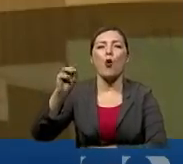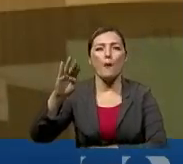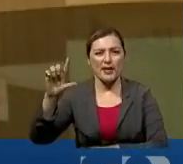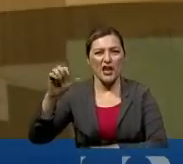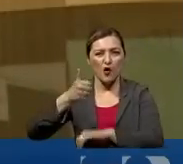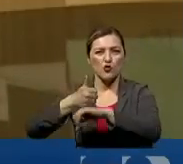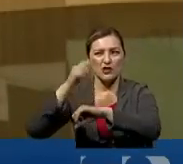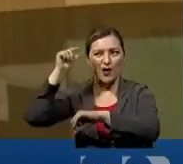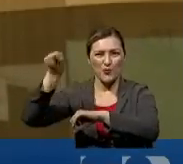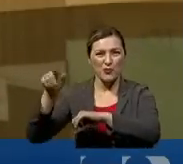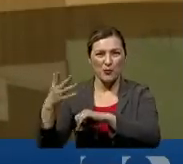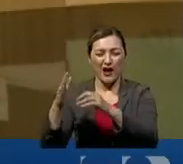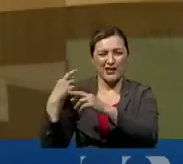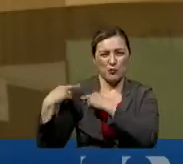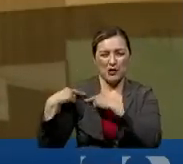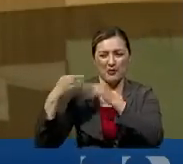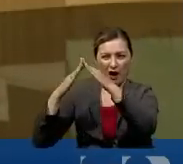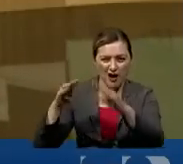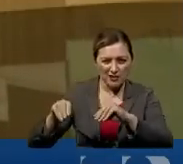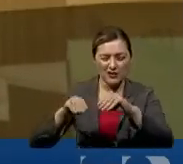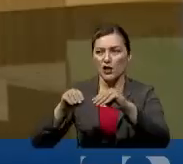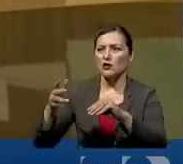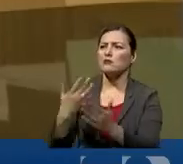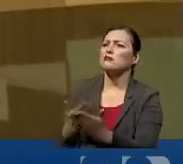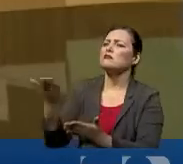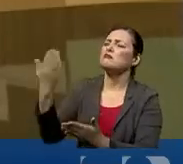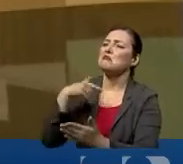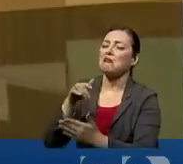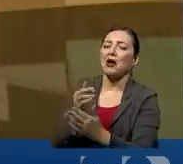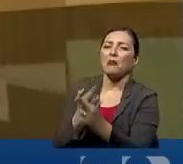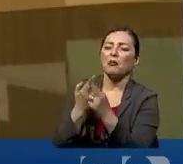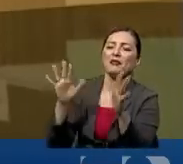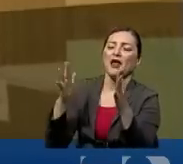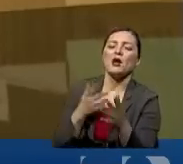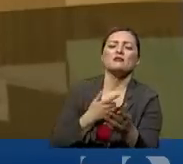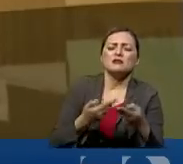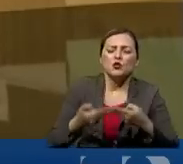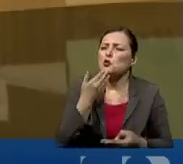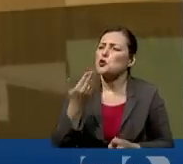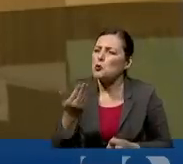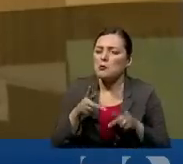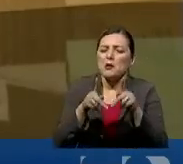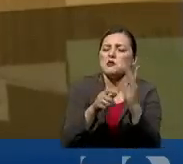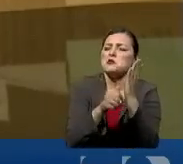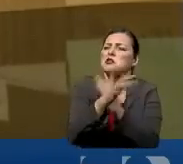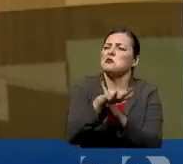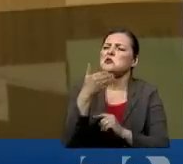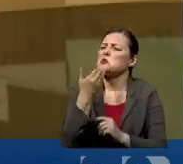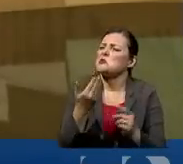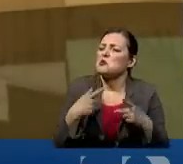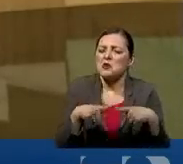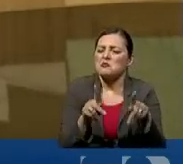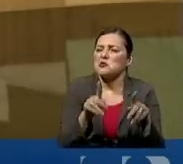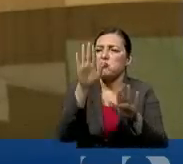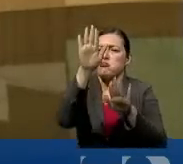todos estos días para que nos expliquen cómo se realizaron las negociaciones y cómo consiguieron los permisos por parte del Ministerio del Ambiente